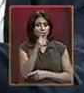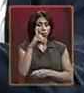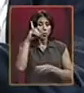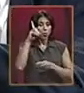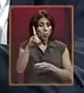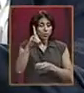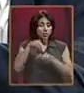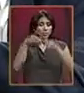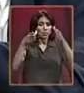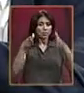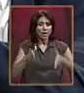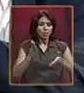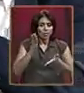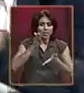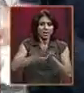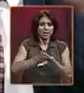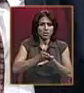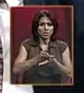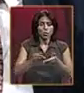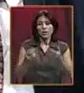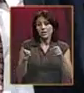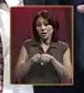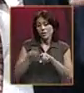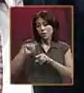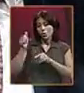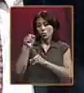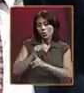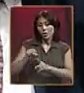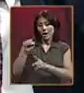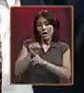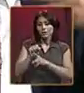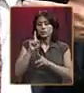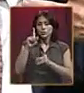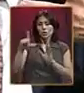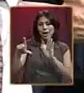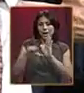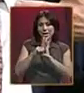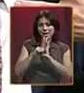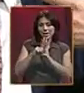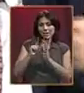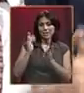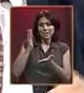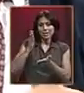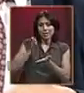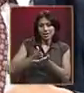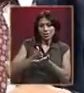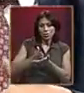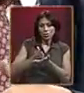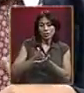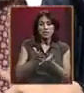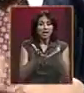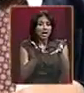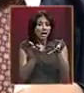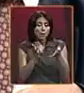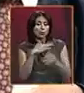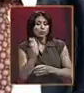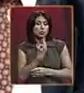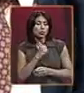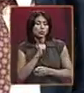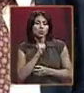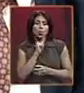es, en este otro caso, una ley deteniendo, y querámoslo o no,